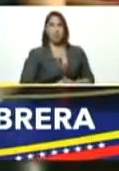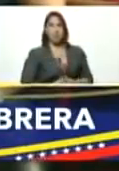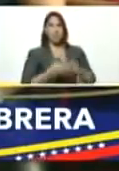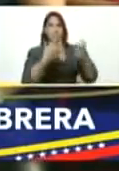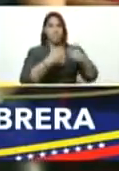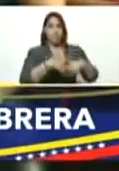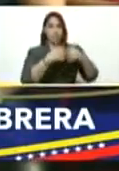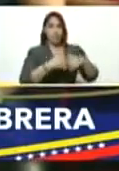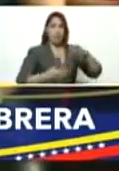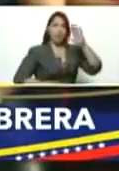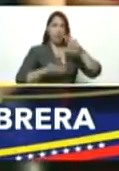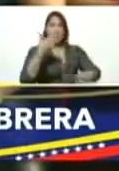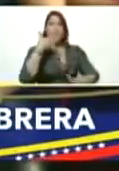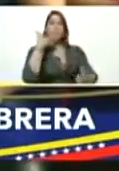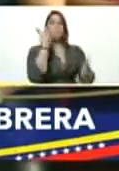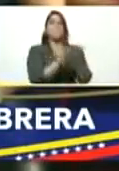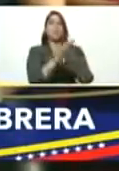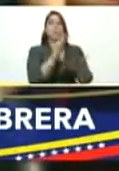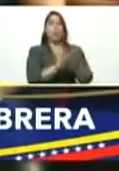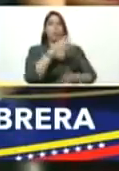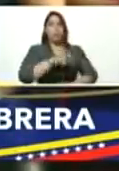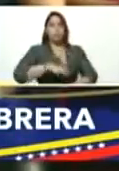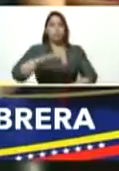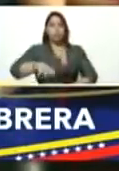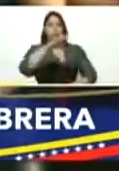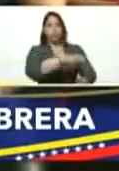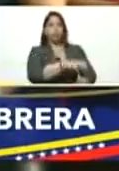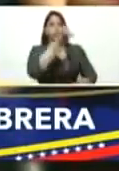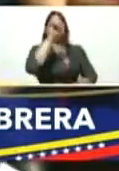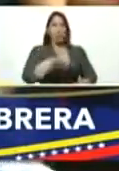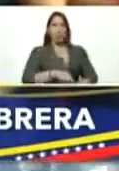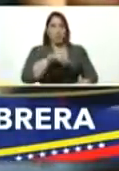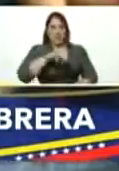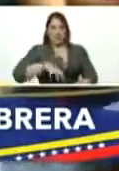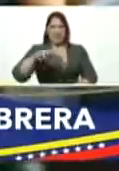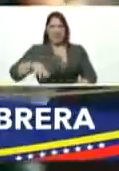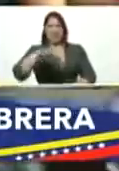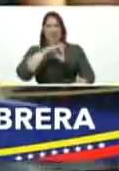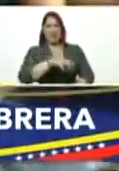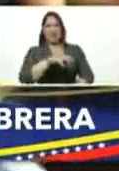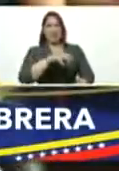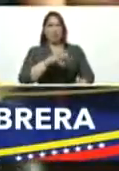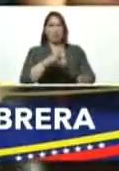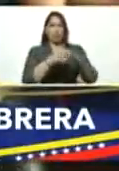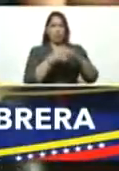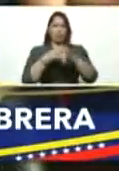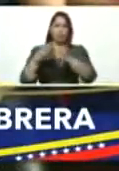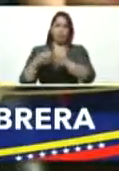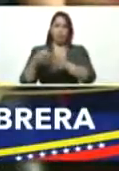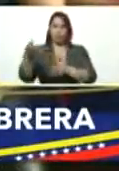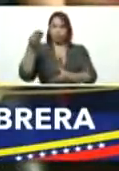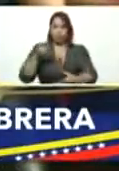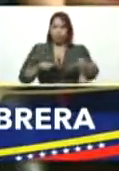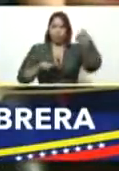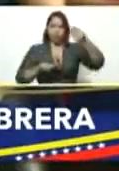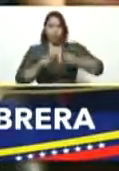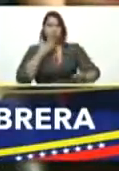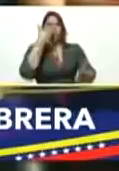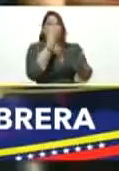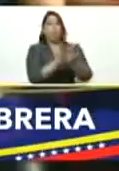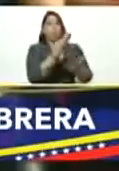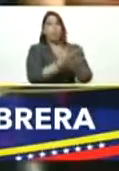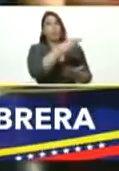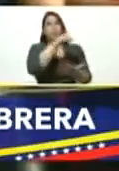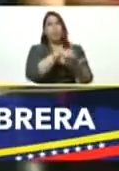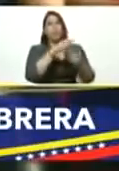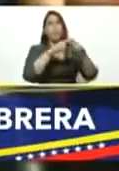salen las propuestas las regiones de las regiones y los sectores llega a las propuestas nacionales para que el